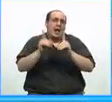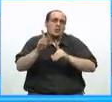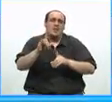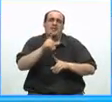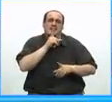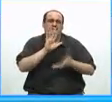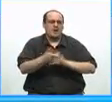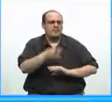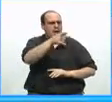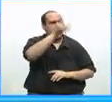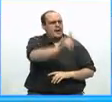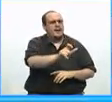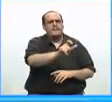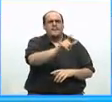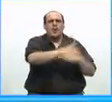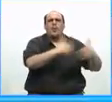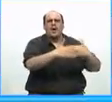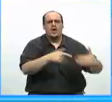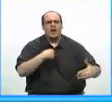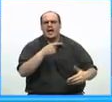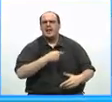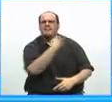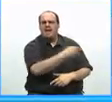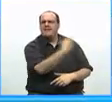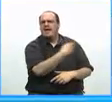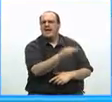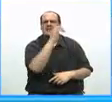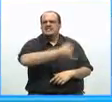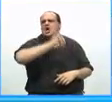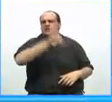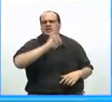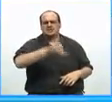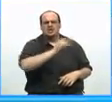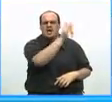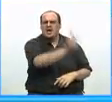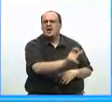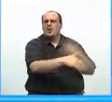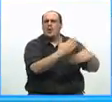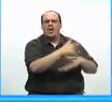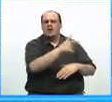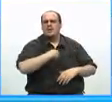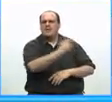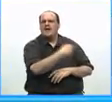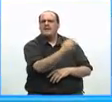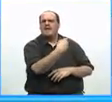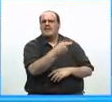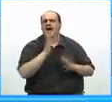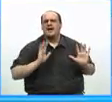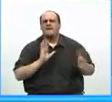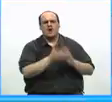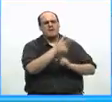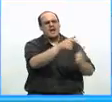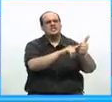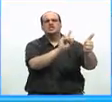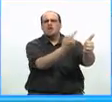explayes un poco este concepto que directamente lo marcan desde afuera la pelota tiene que pasar por este tipo hay que hacer todo para que este tipo reciba lo más solo